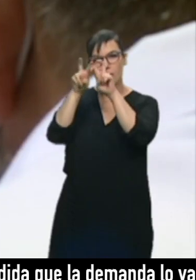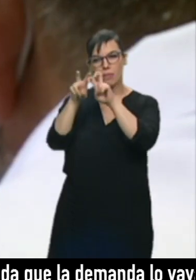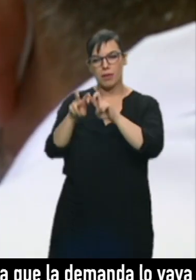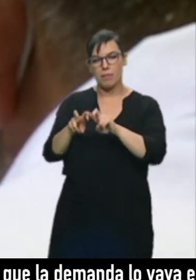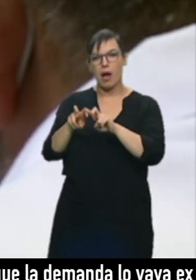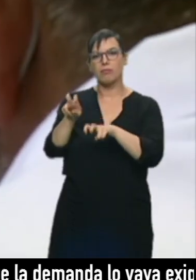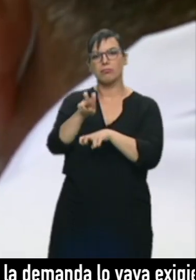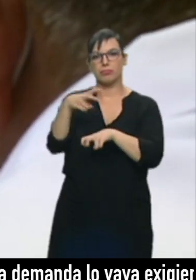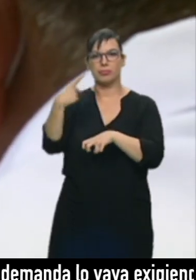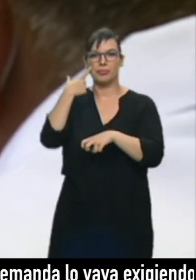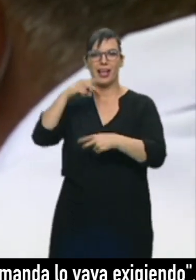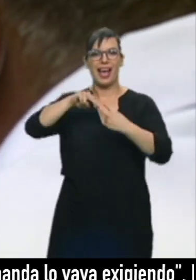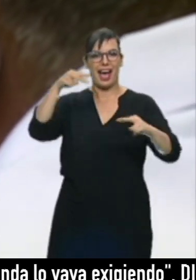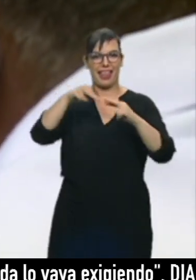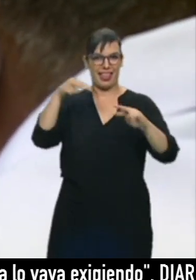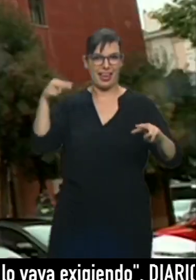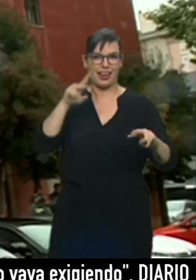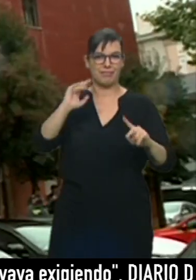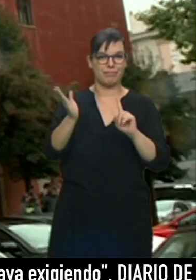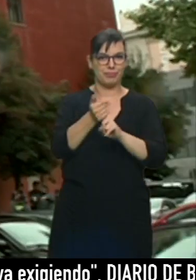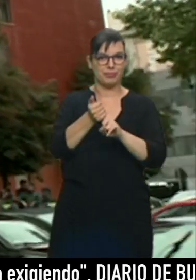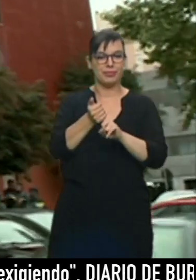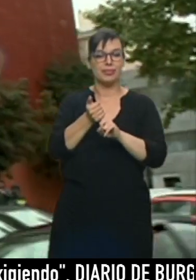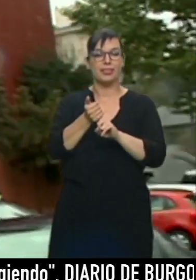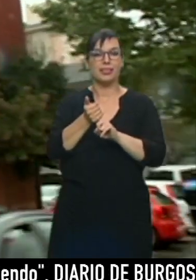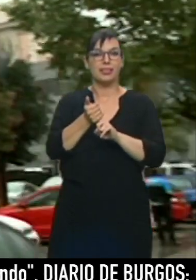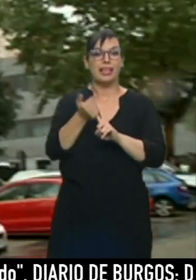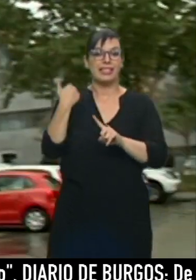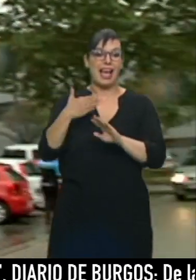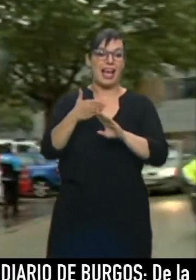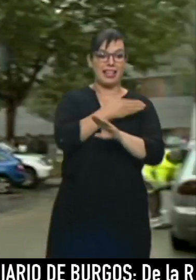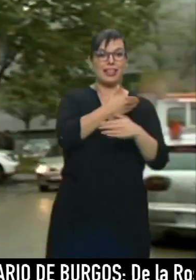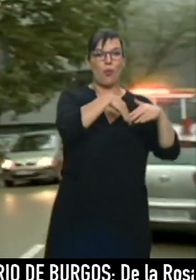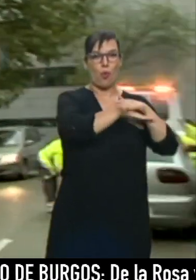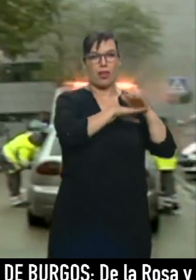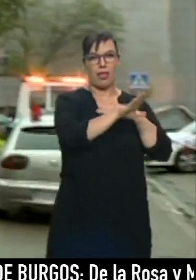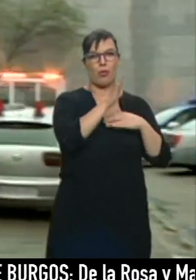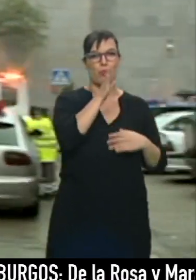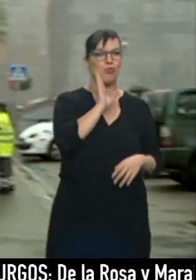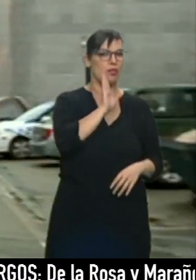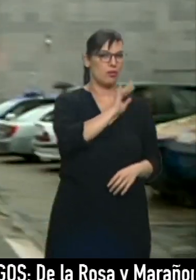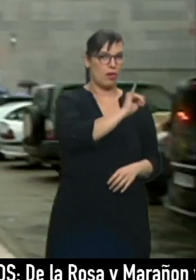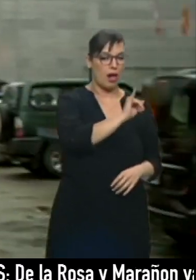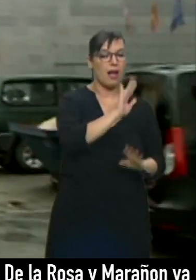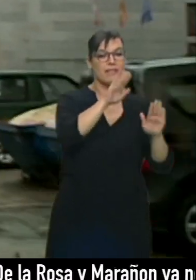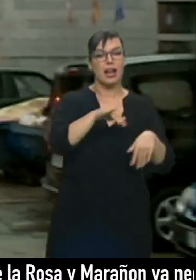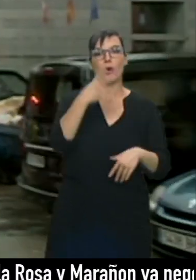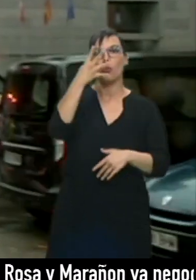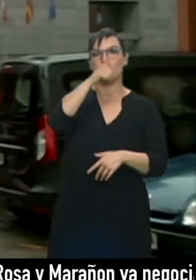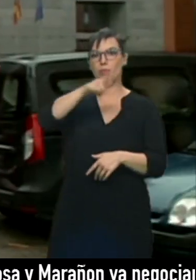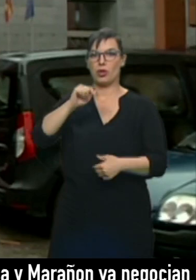y obtuvieron perfiles genéticos. Los restos coincidieron con perfiles identificados y cuatro personas han sido detenidas